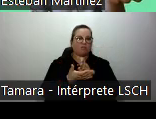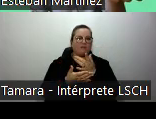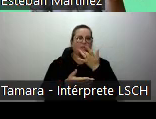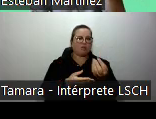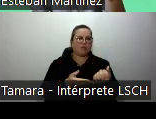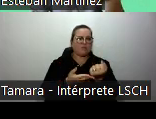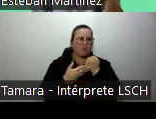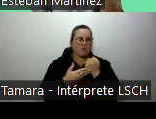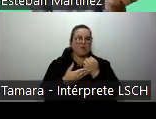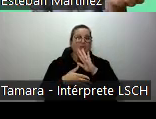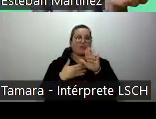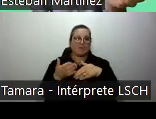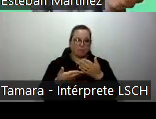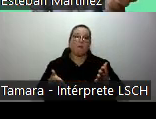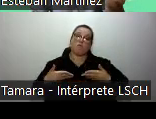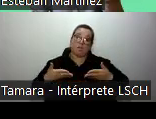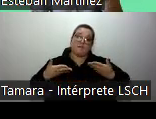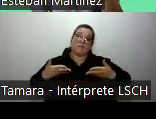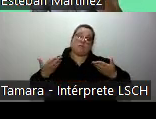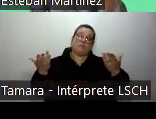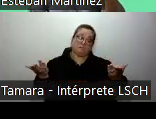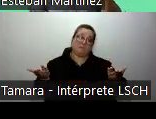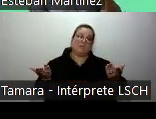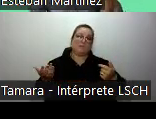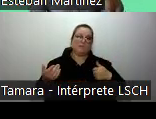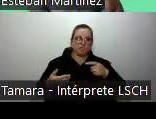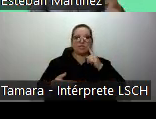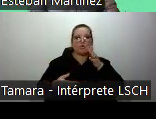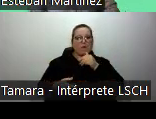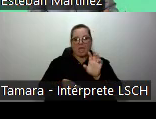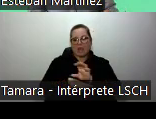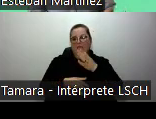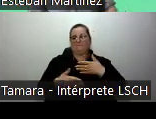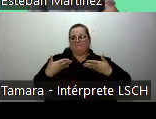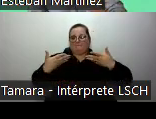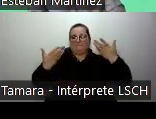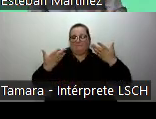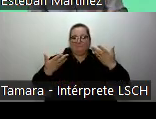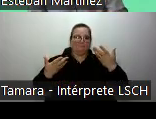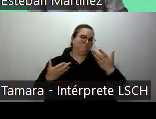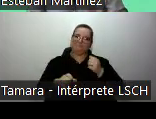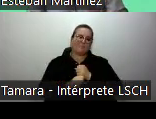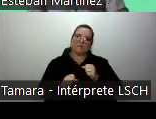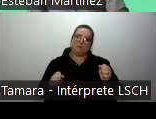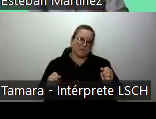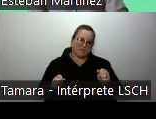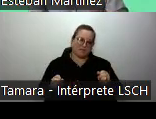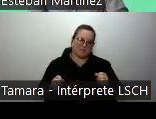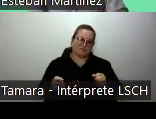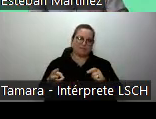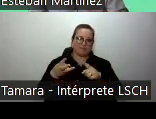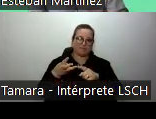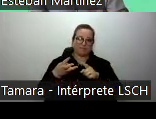de sostener el hábito tienes que tener motivación si no tienes esta energía que te motiva a estudiar no te puedes ni levantar de la cama la